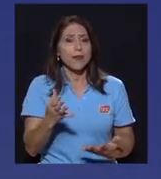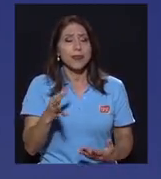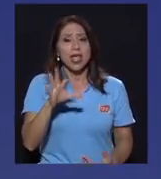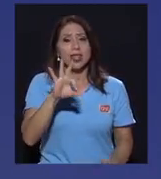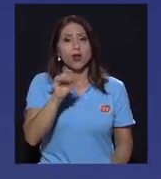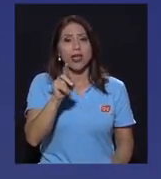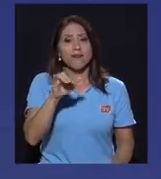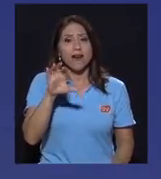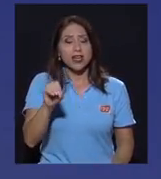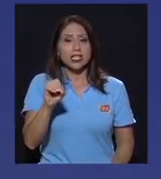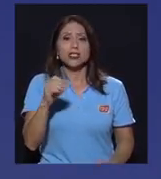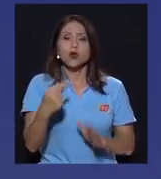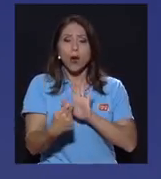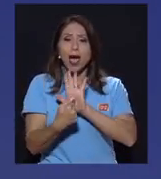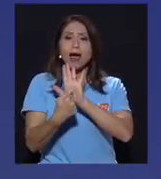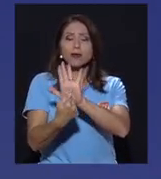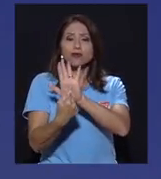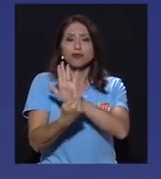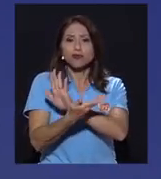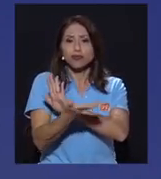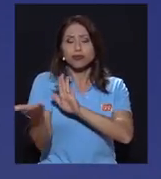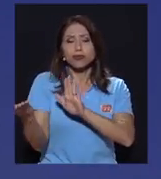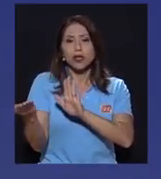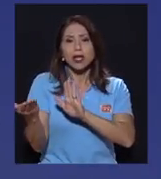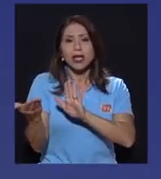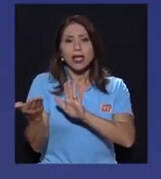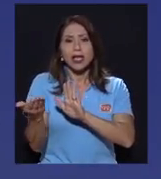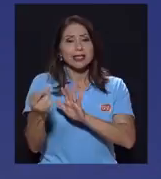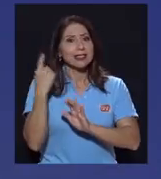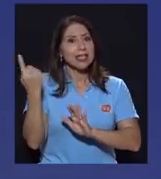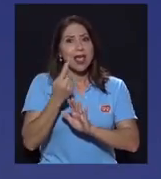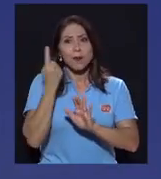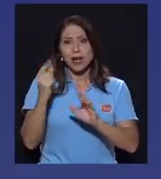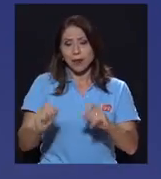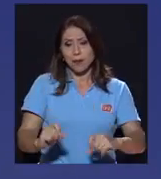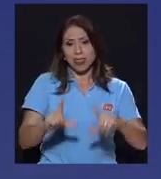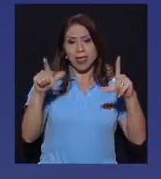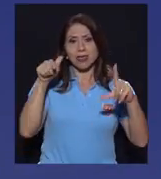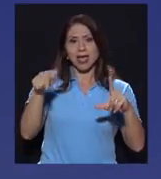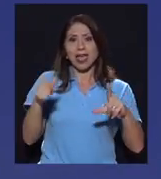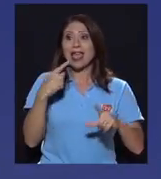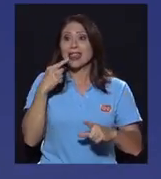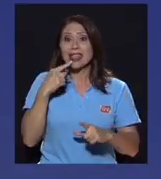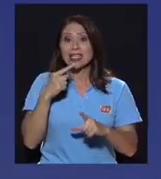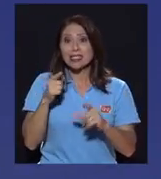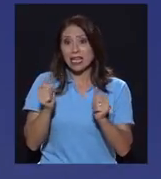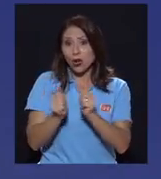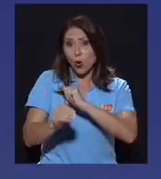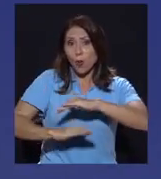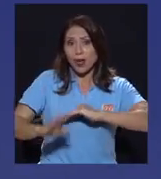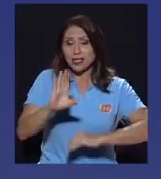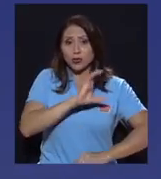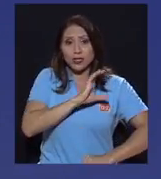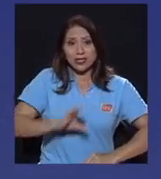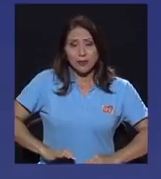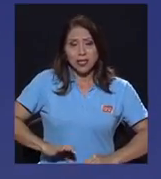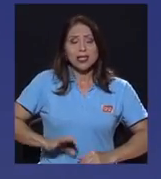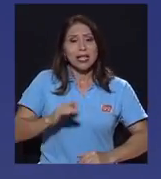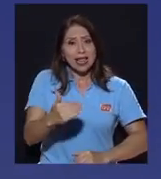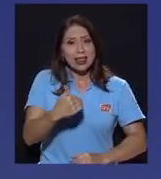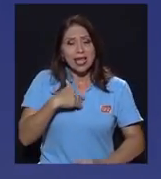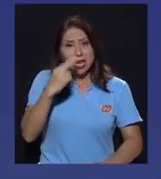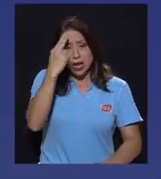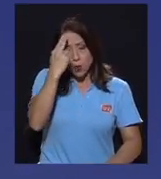fabricio ha presumido y ha demostrado en pantalla siempre y él dice que desde la cristiandad una de las cosas fundamentales también es la humildad para